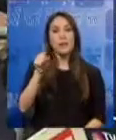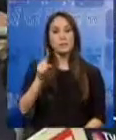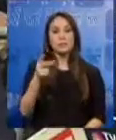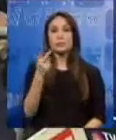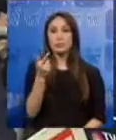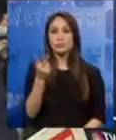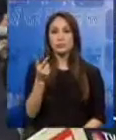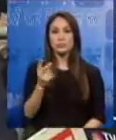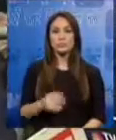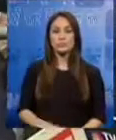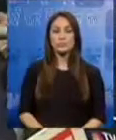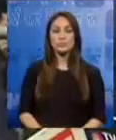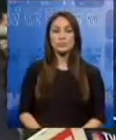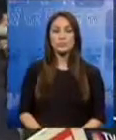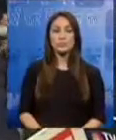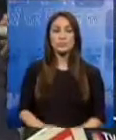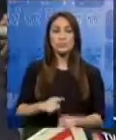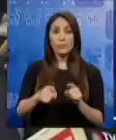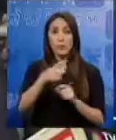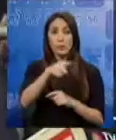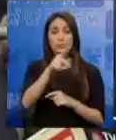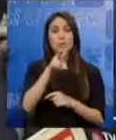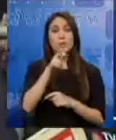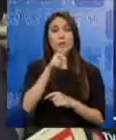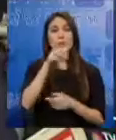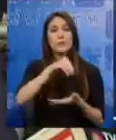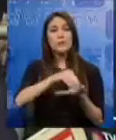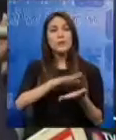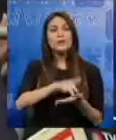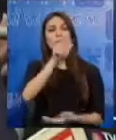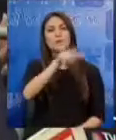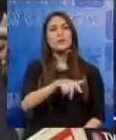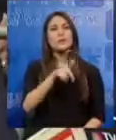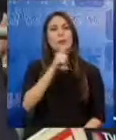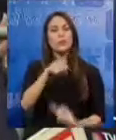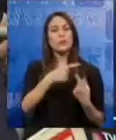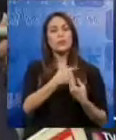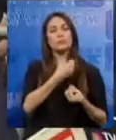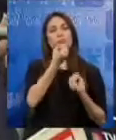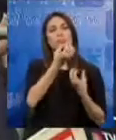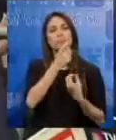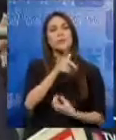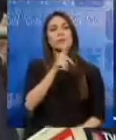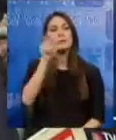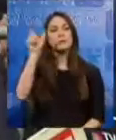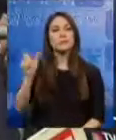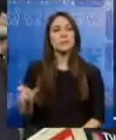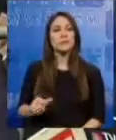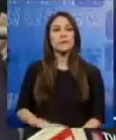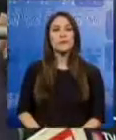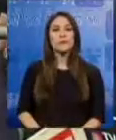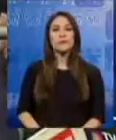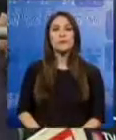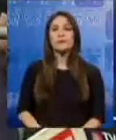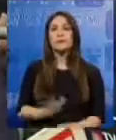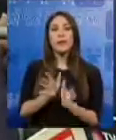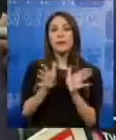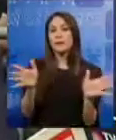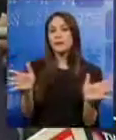Mendoza. Y en este caso, ¿usted a quién podría puntualizar que se refería al hacer esas declaraciones? De modo general,